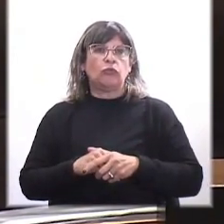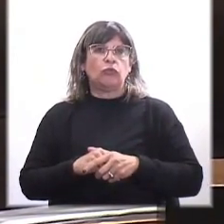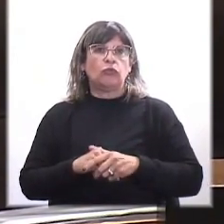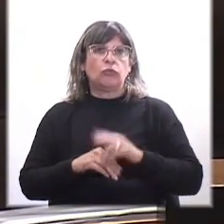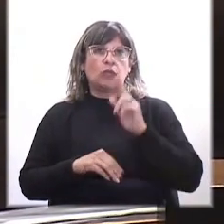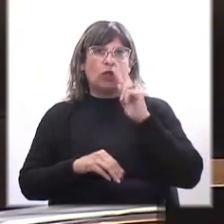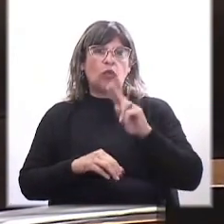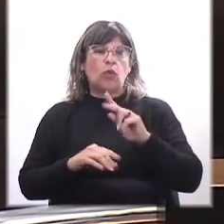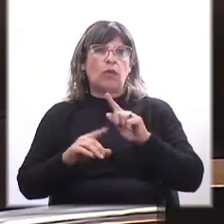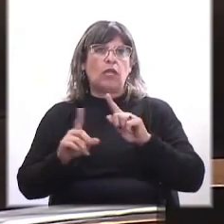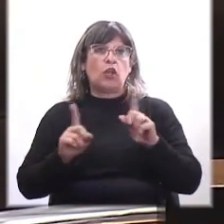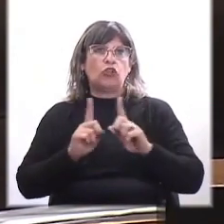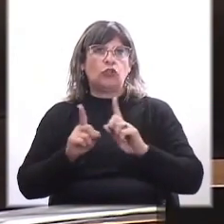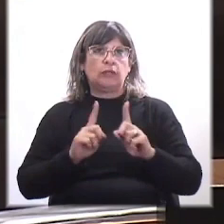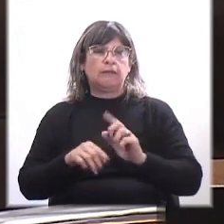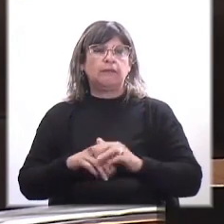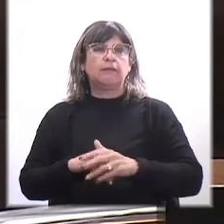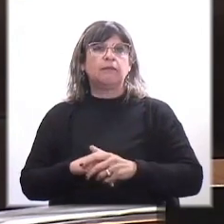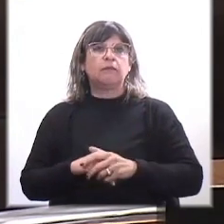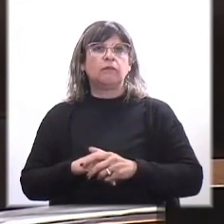En 2011,